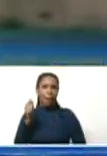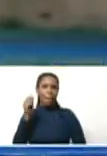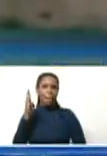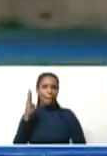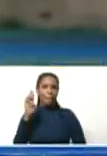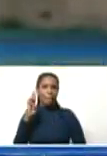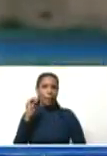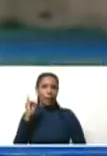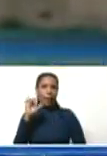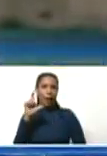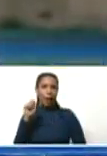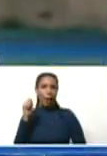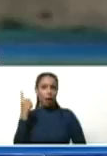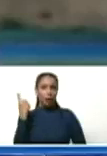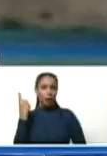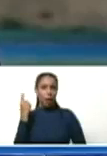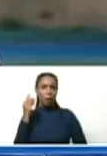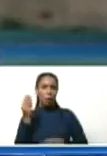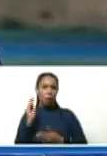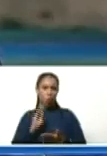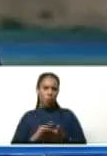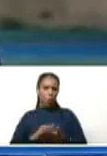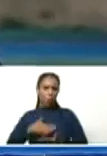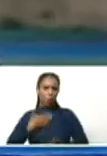pudiéramos aplicar un método Tibisay Lucena,